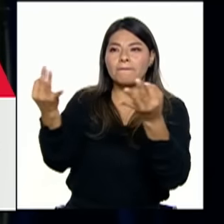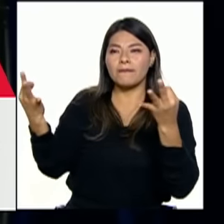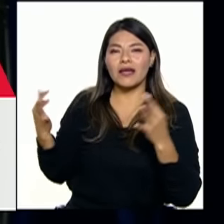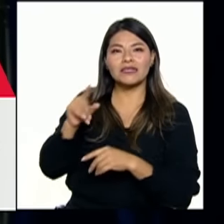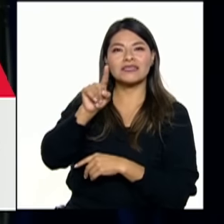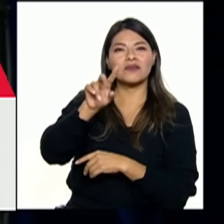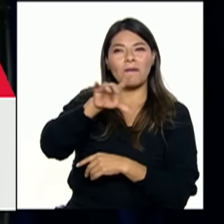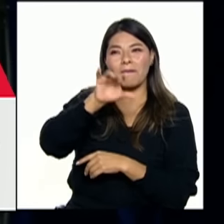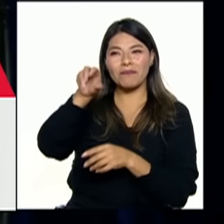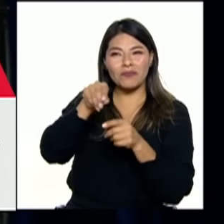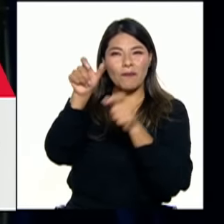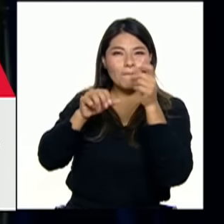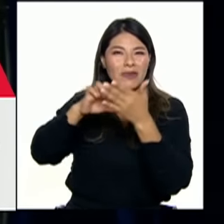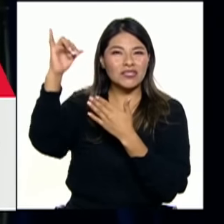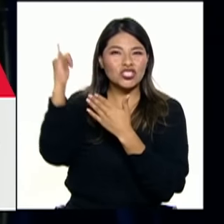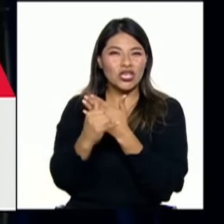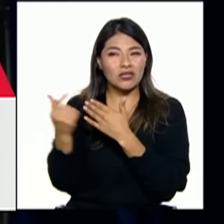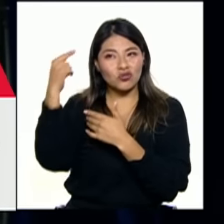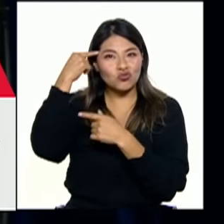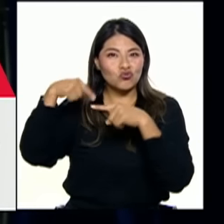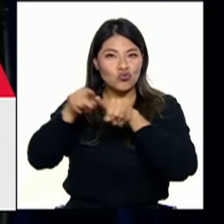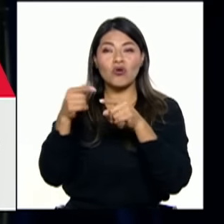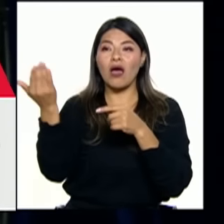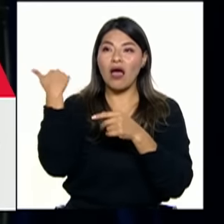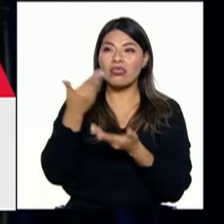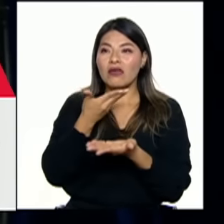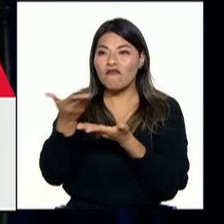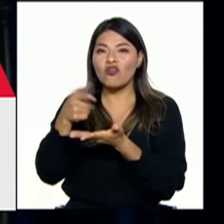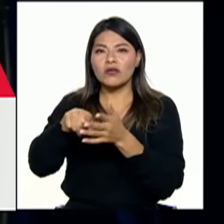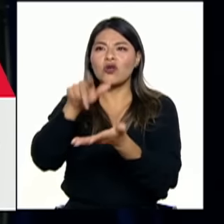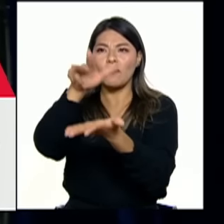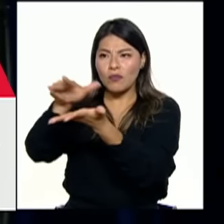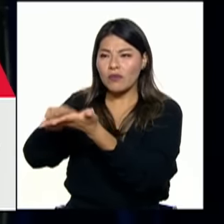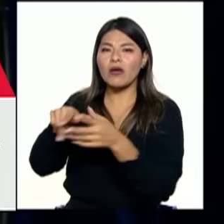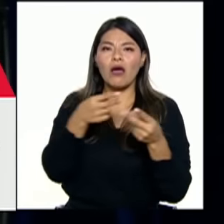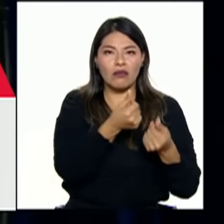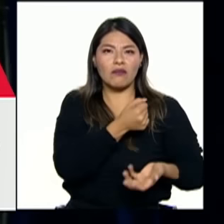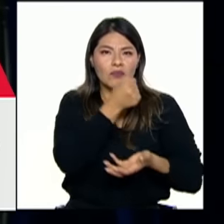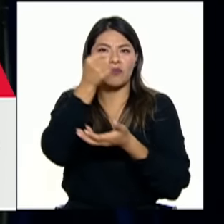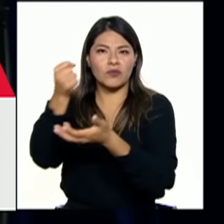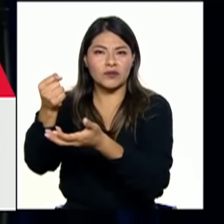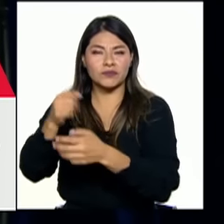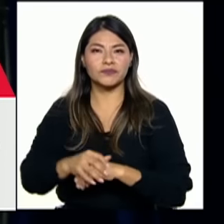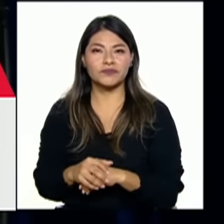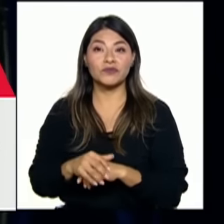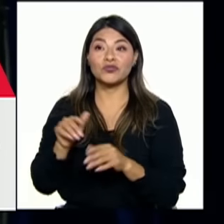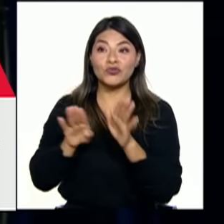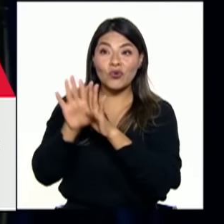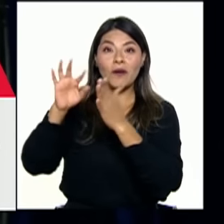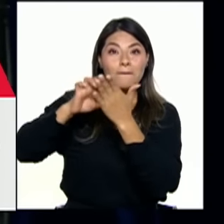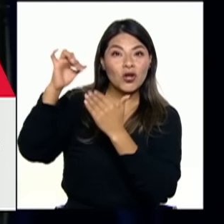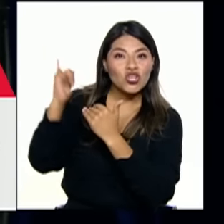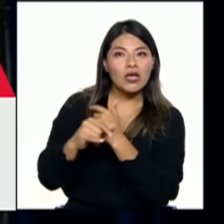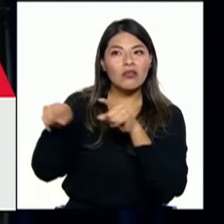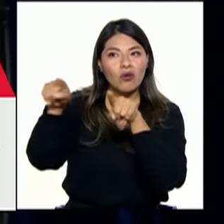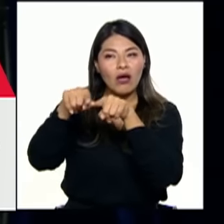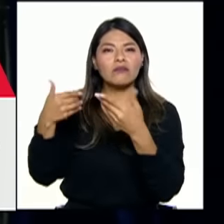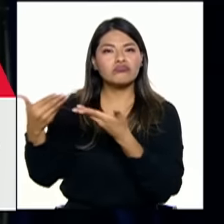de innovación en 50 convocatorias. Estos avances solo se logran con el trabajo